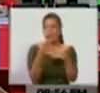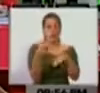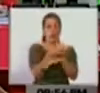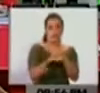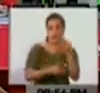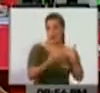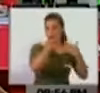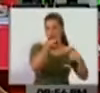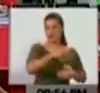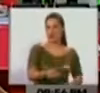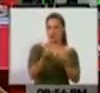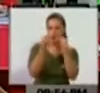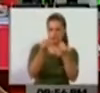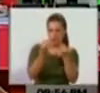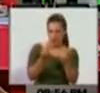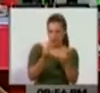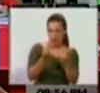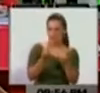quiénes gobernaron